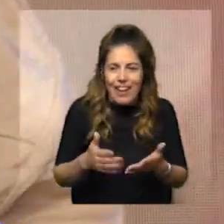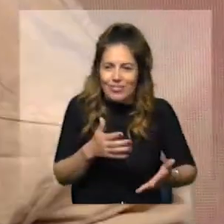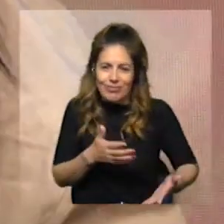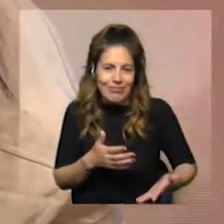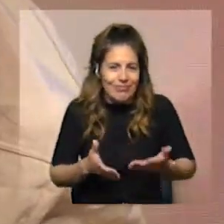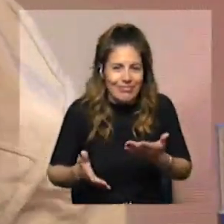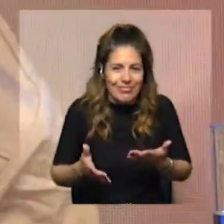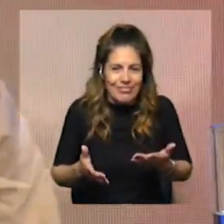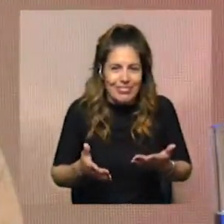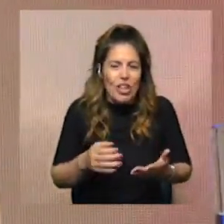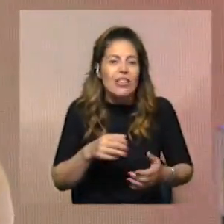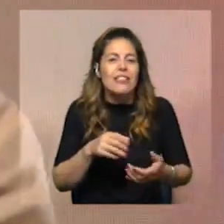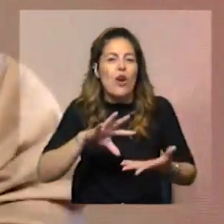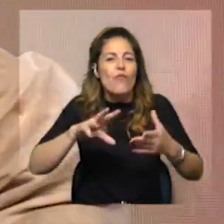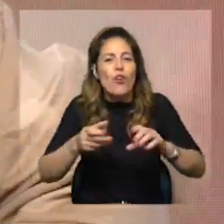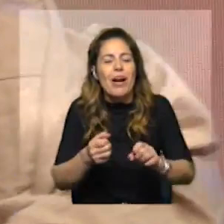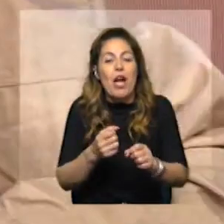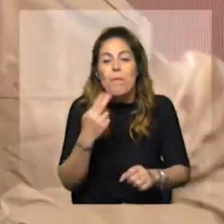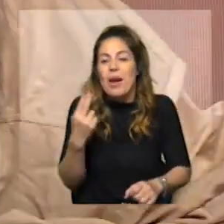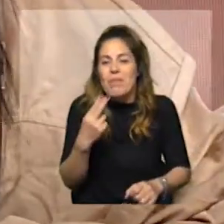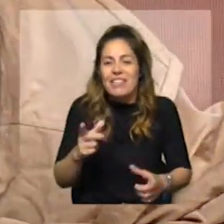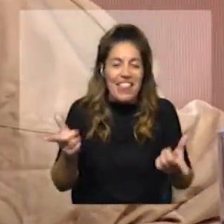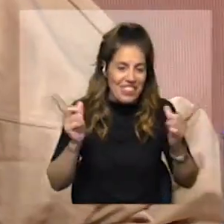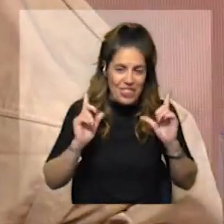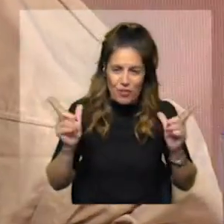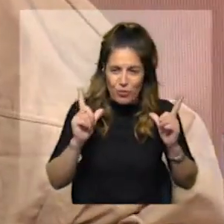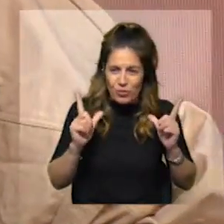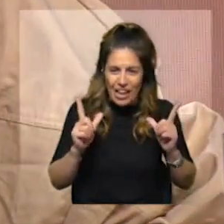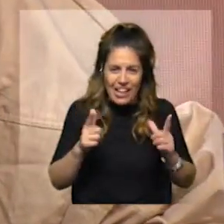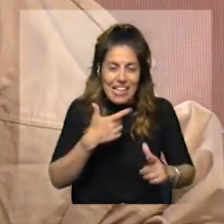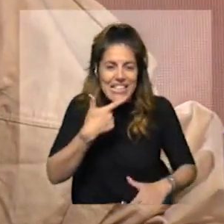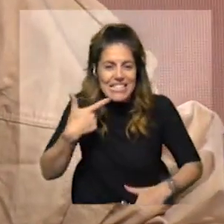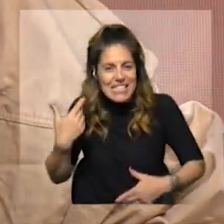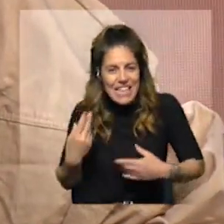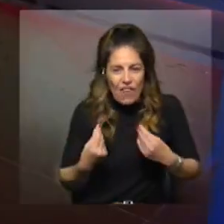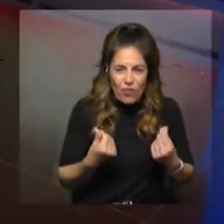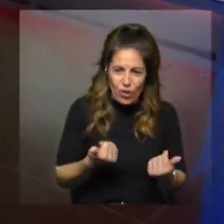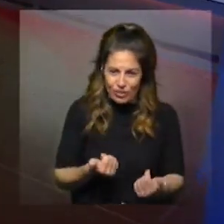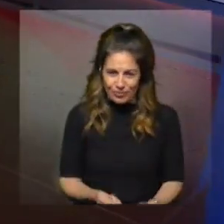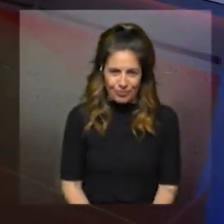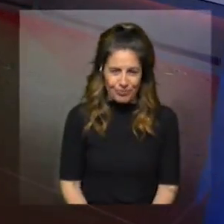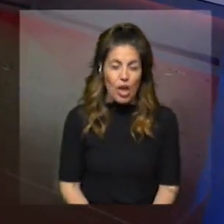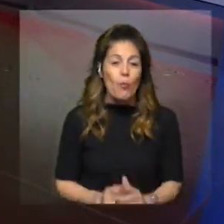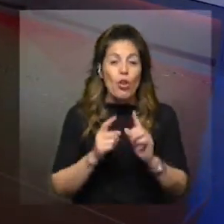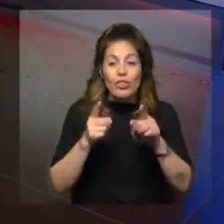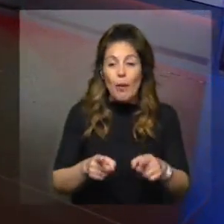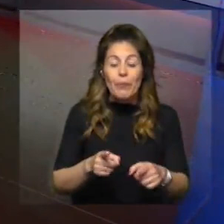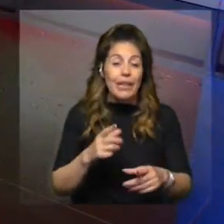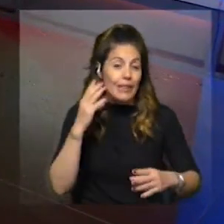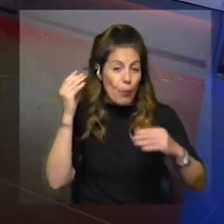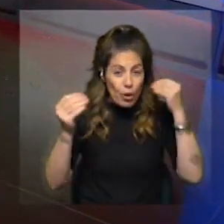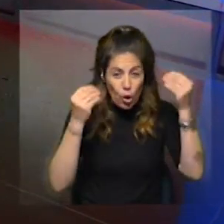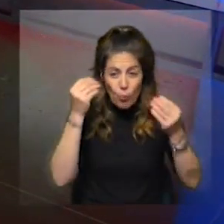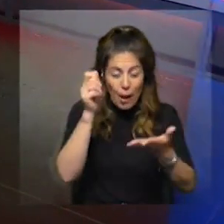como que es un género que te permite disfrutar el goce y el sabor. Excelente. Luana, vos también te preocupás por